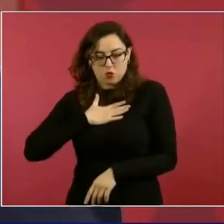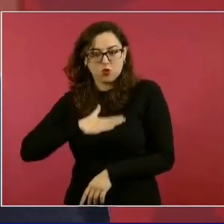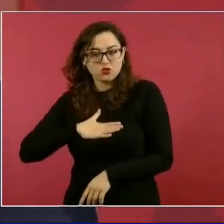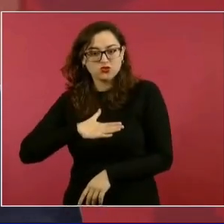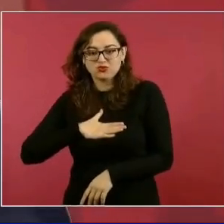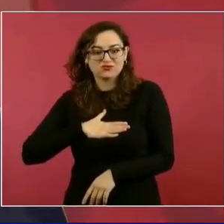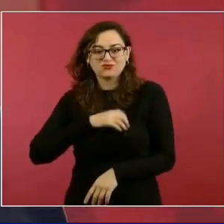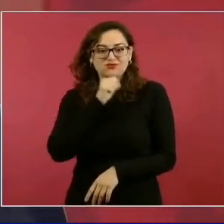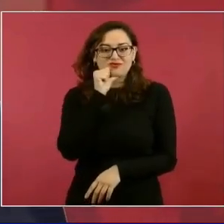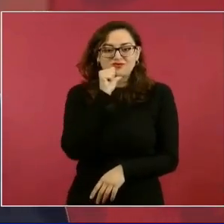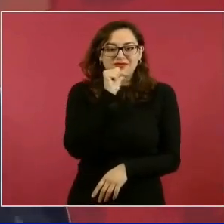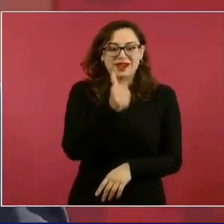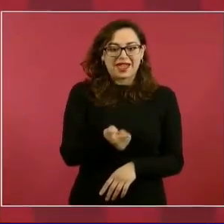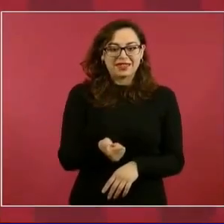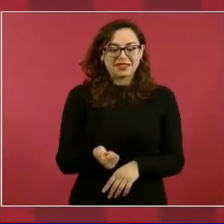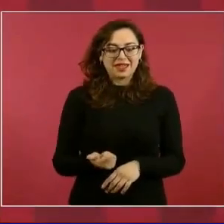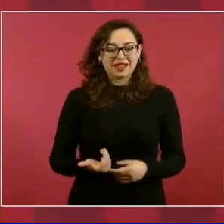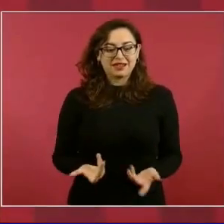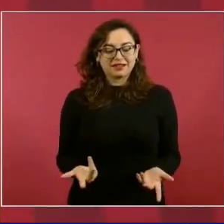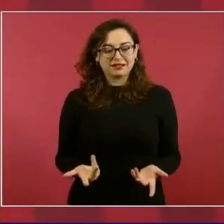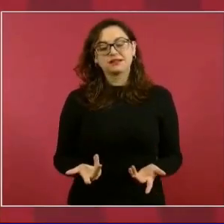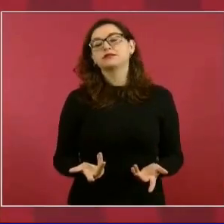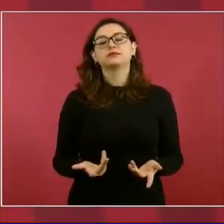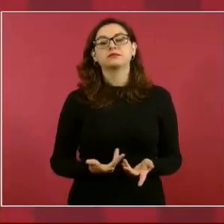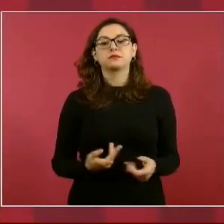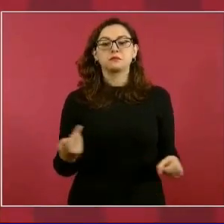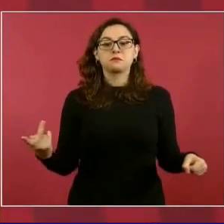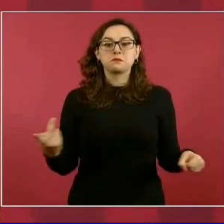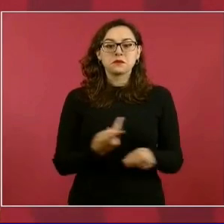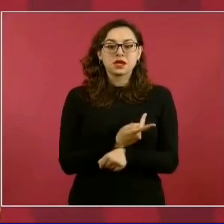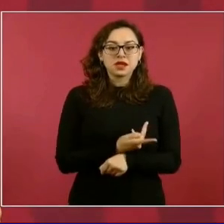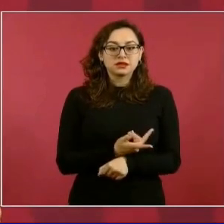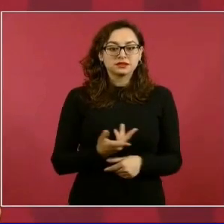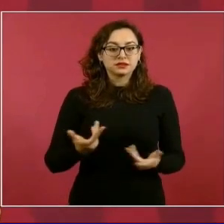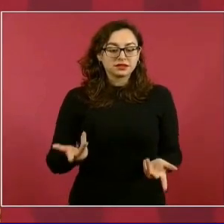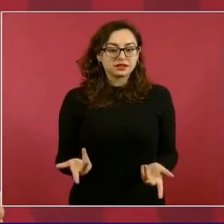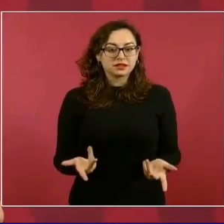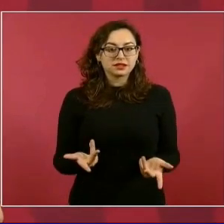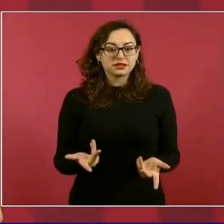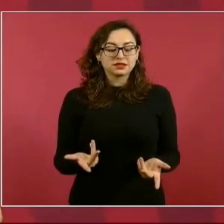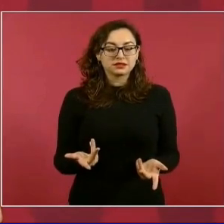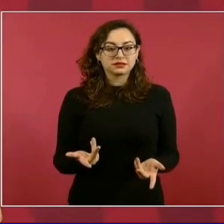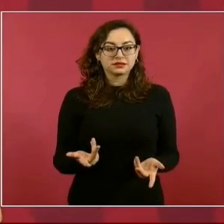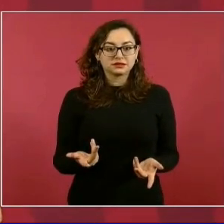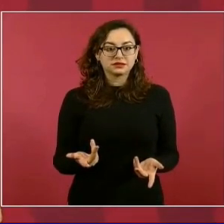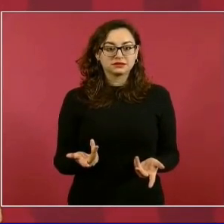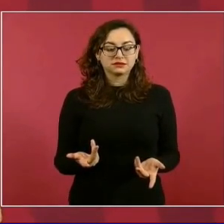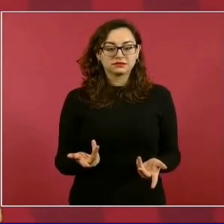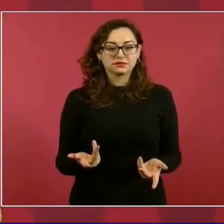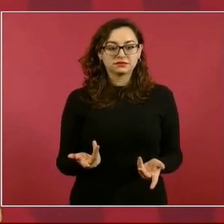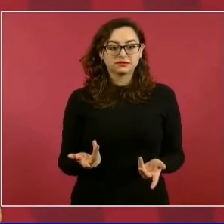Si estamos hablando de un caso